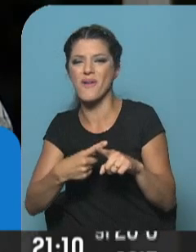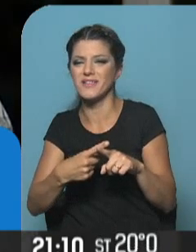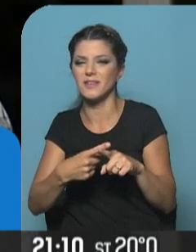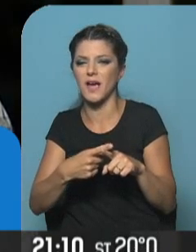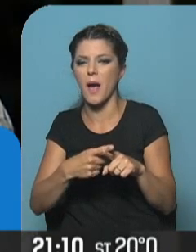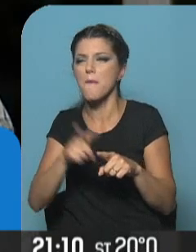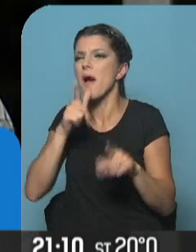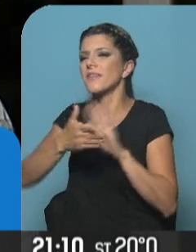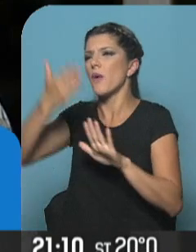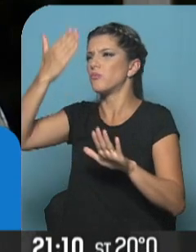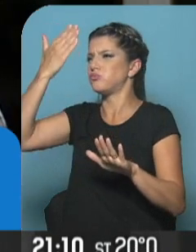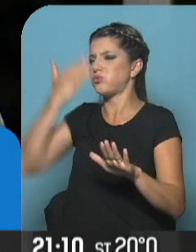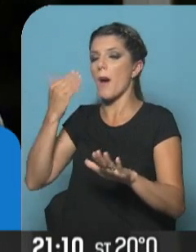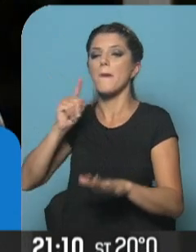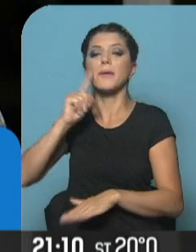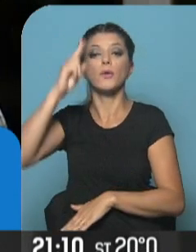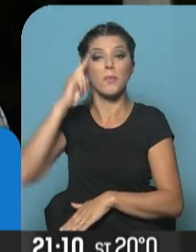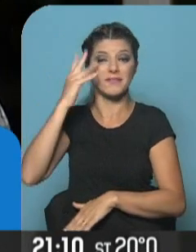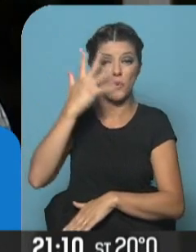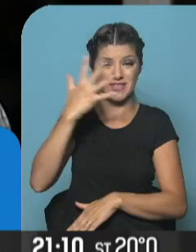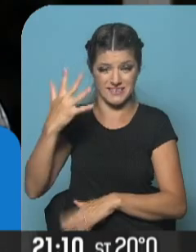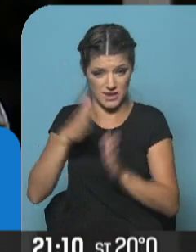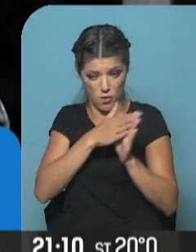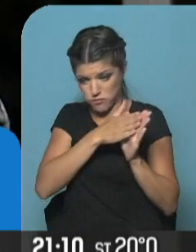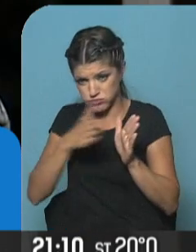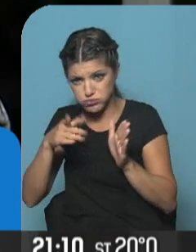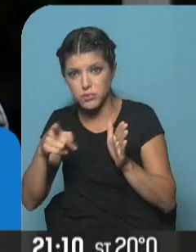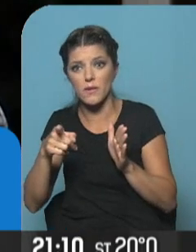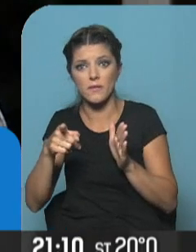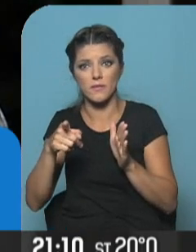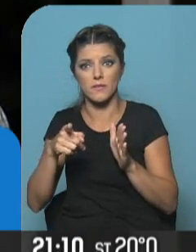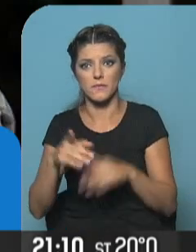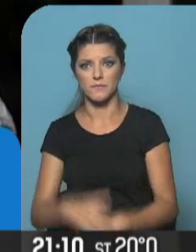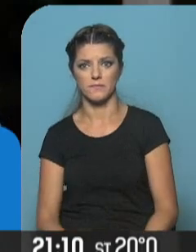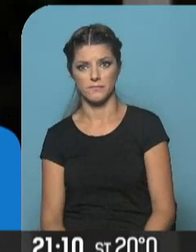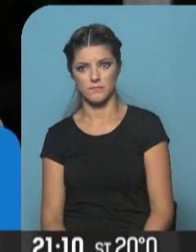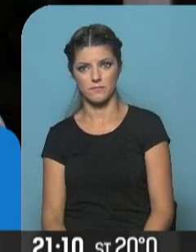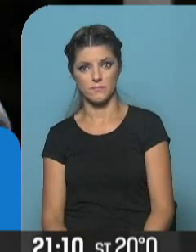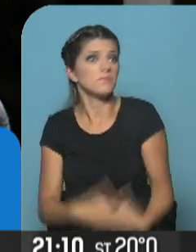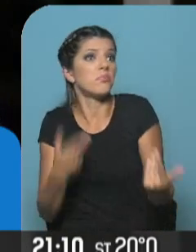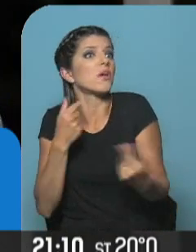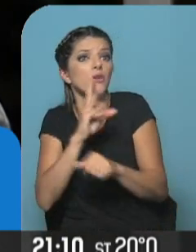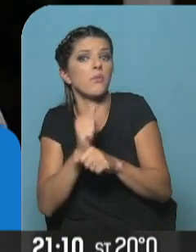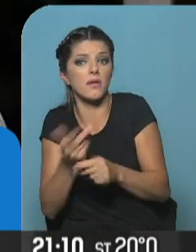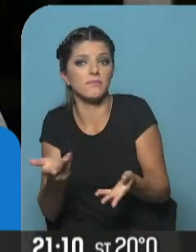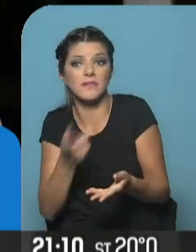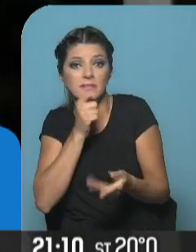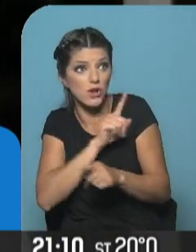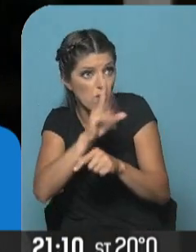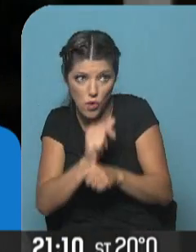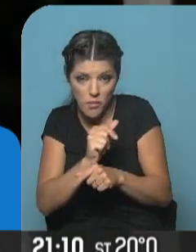años del 55 en adelante que sufrió el peronismo. No hubiesen robado, hoy no estarían en